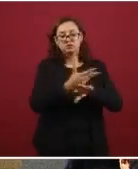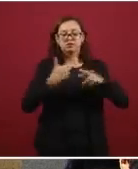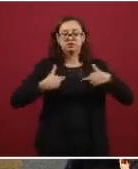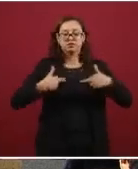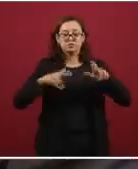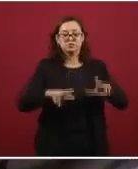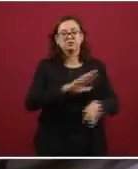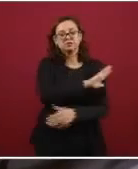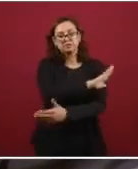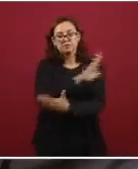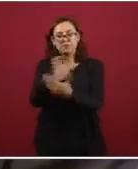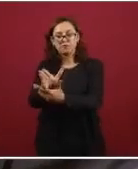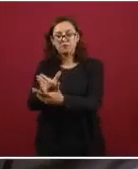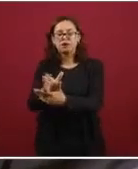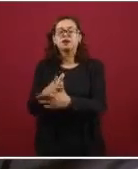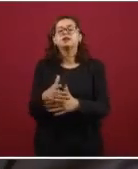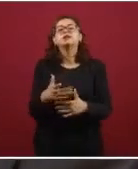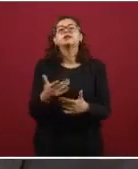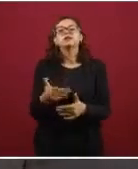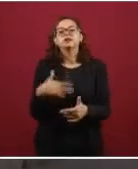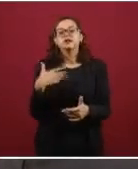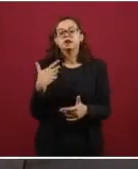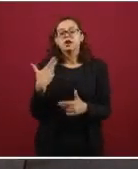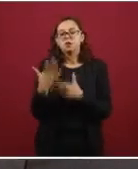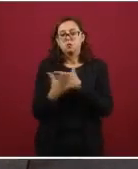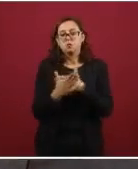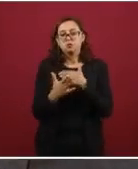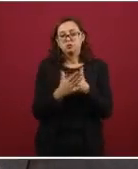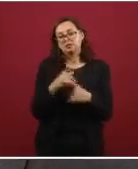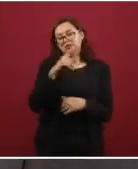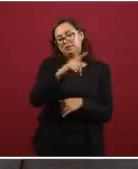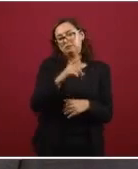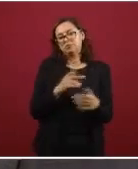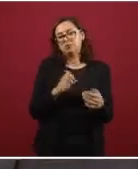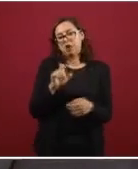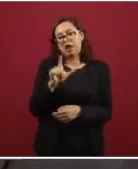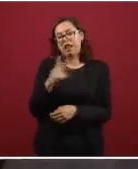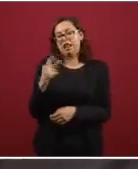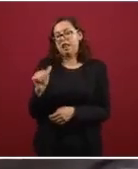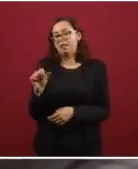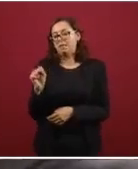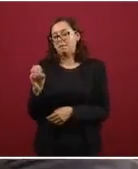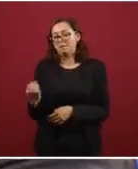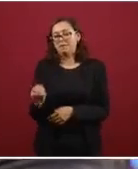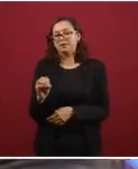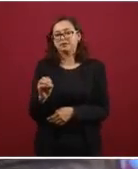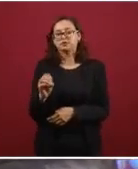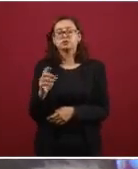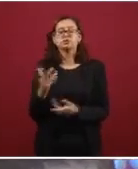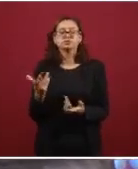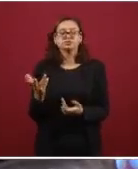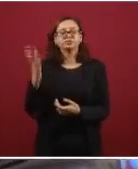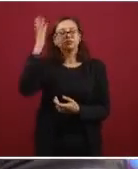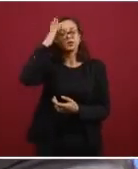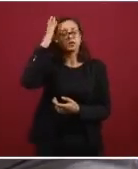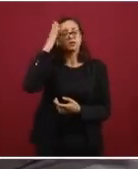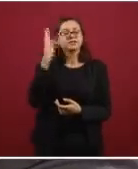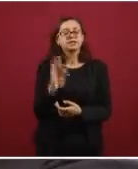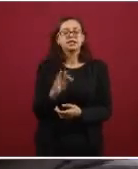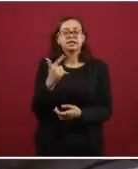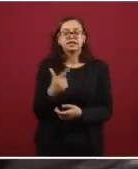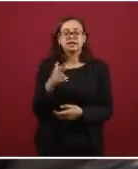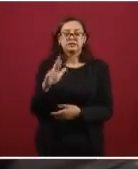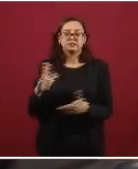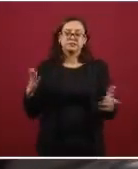Cancillería, y va a haber una visita al Paso encabezada por el delegado de la Fiscalía General de la República, y